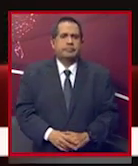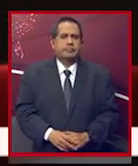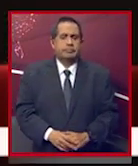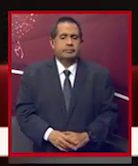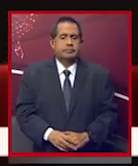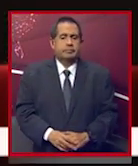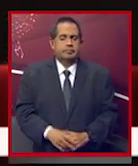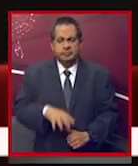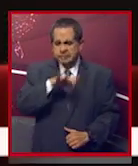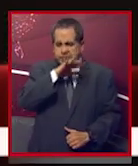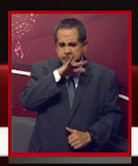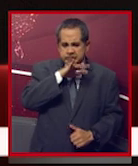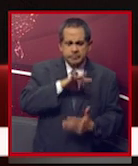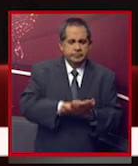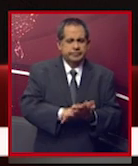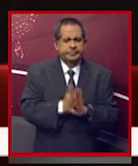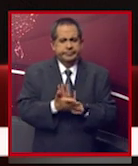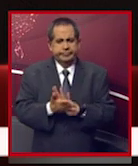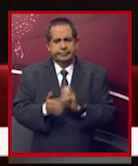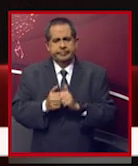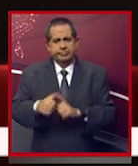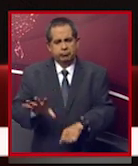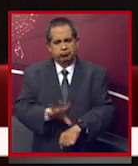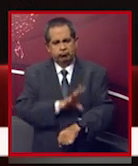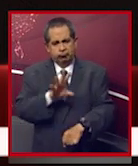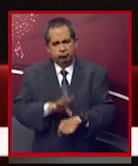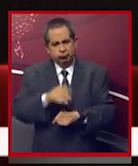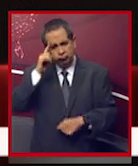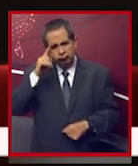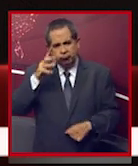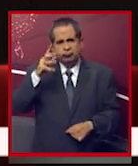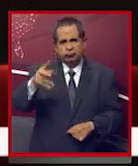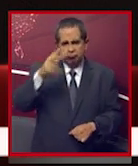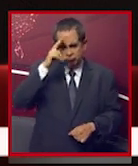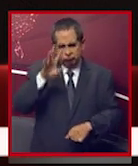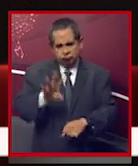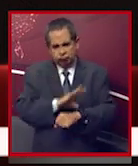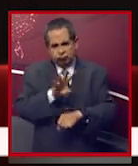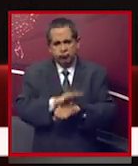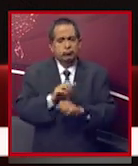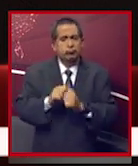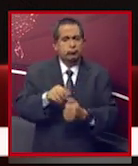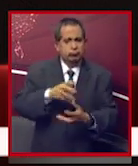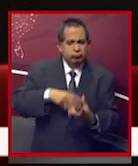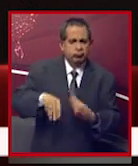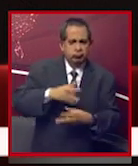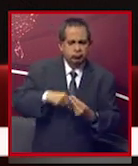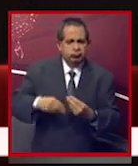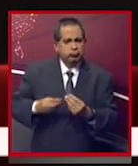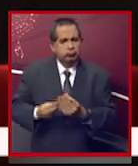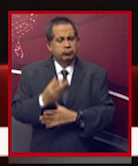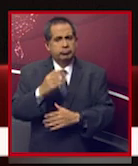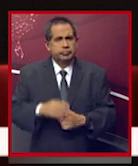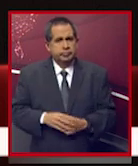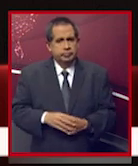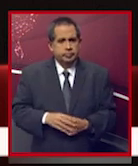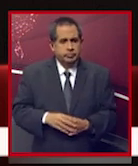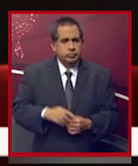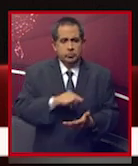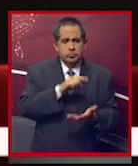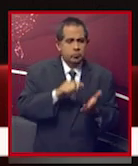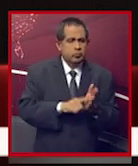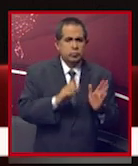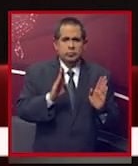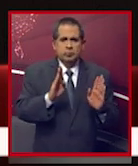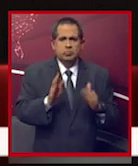Convertir la basura en electricidad para tener un México limpio y con energías sustentables. Crear bancos de alimentos